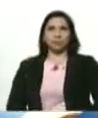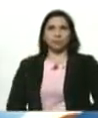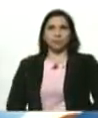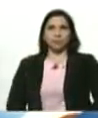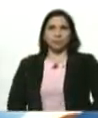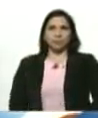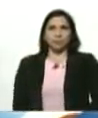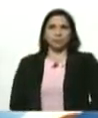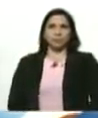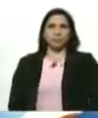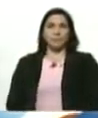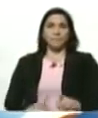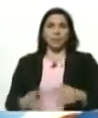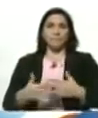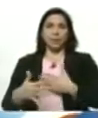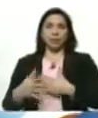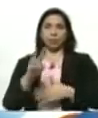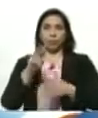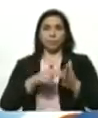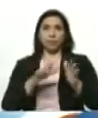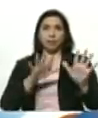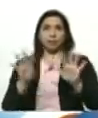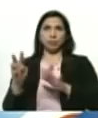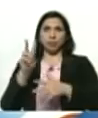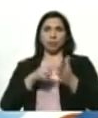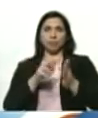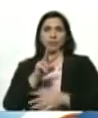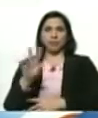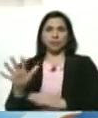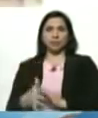el periodo 2019 2025